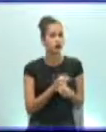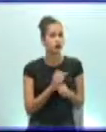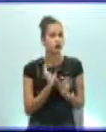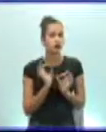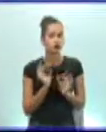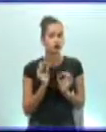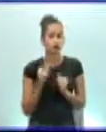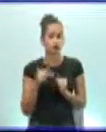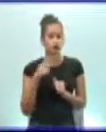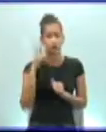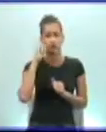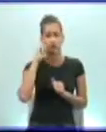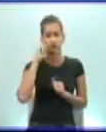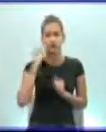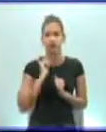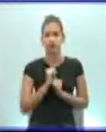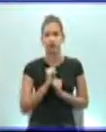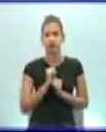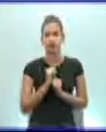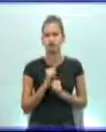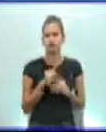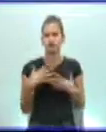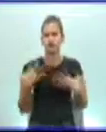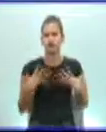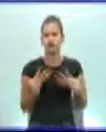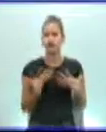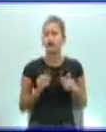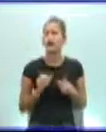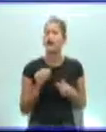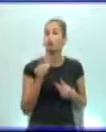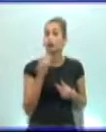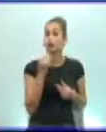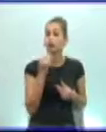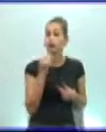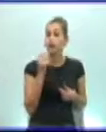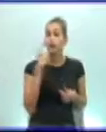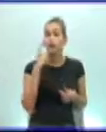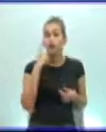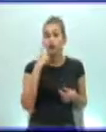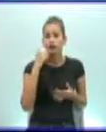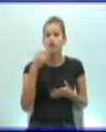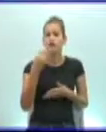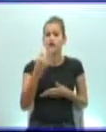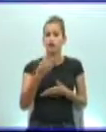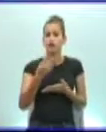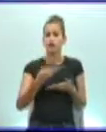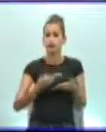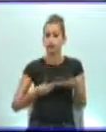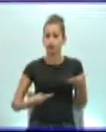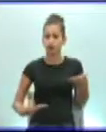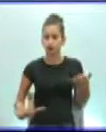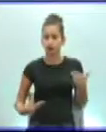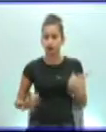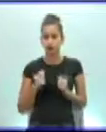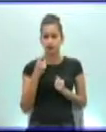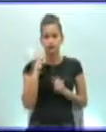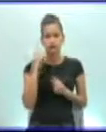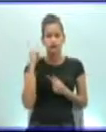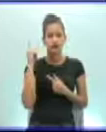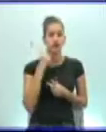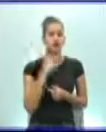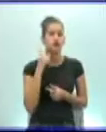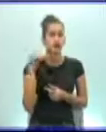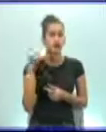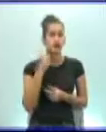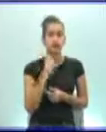Un ejercicio que es muy común que aparezca en exámenes, por supuesto, aún en exámenes de ingreso. Vamos a la diapositiva y ya se los muestro. Este es el ejemplo 1, que por